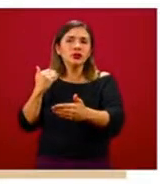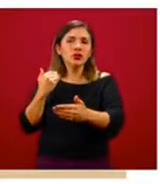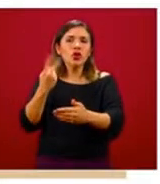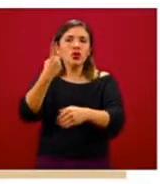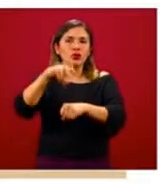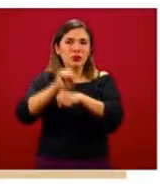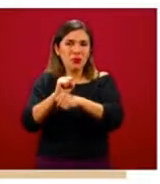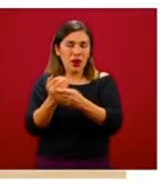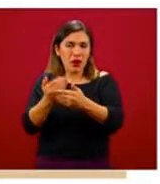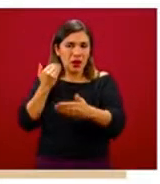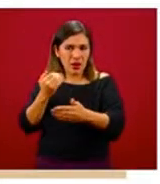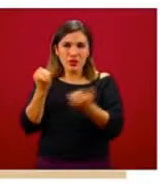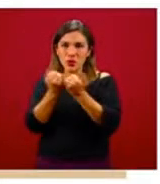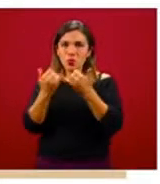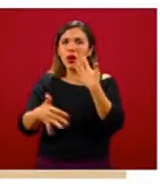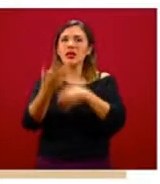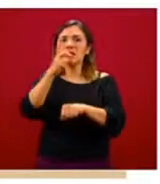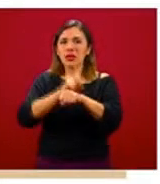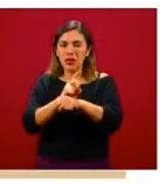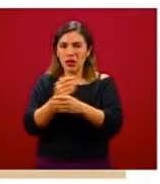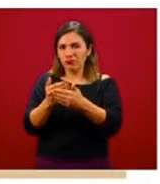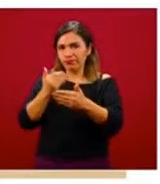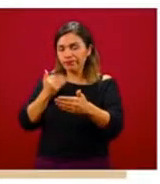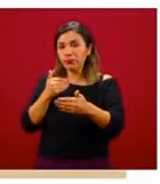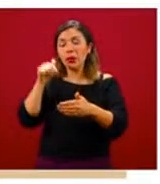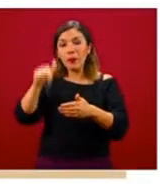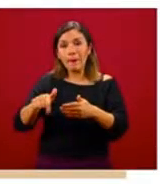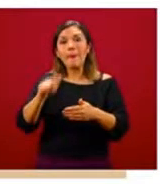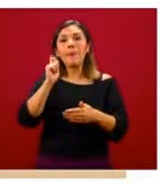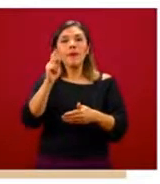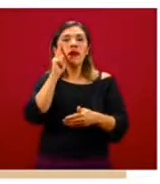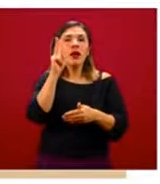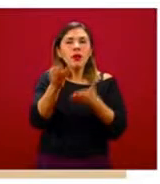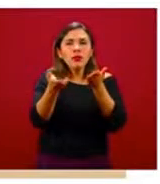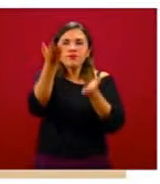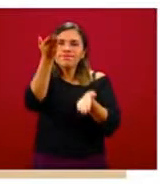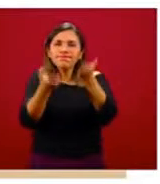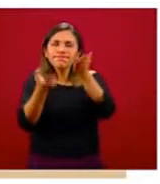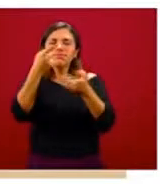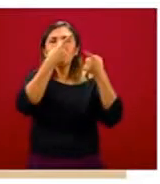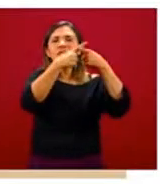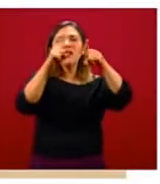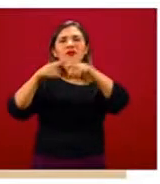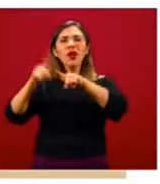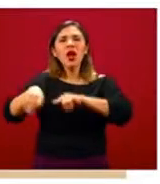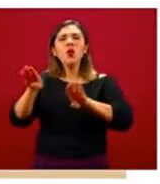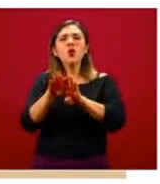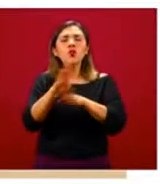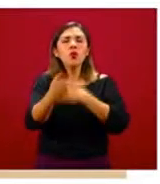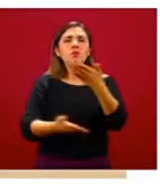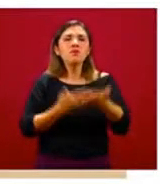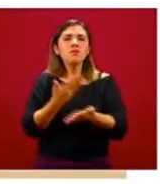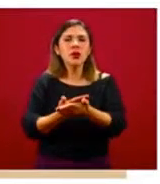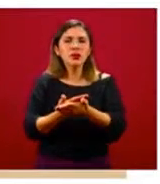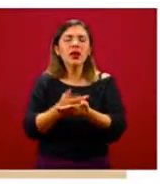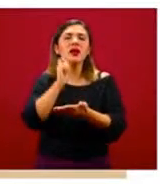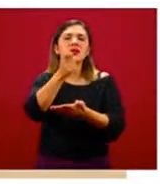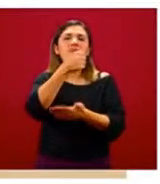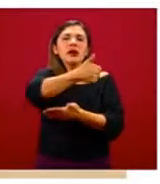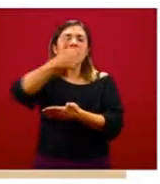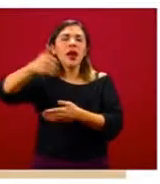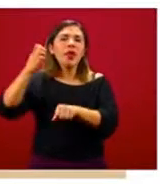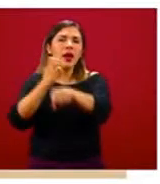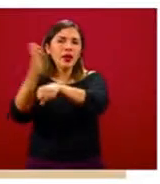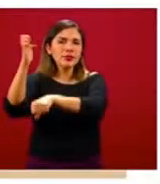rate for semanas, 2 también weeks de los ago, últimos 14 días, also y for the entonces aquí last 14 podemos ver days. los diferenciales que se van We presentando can see en the cada